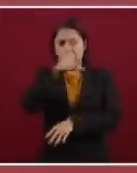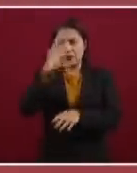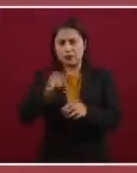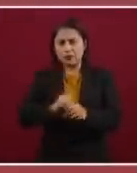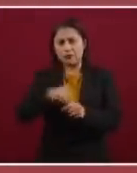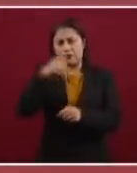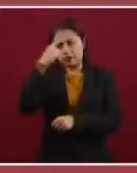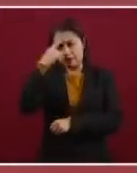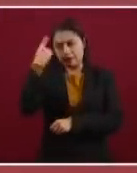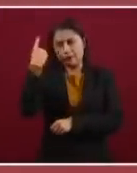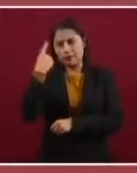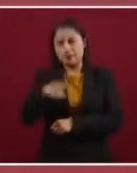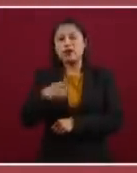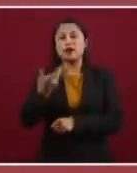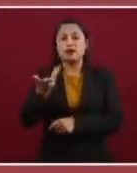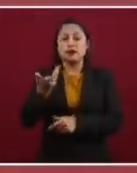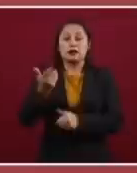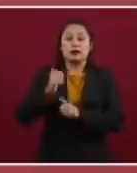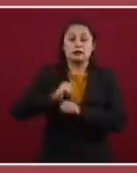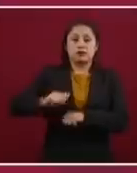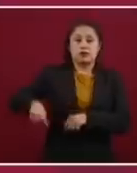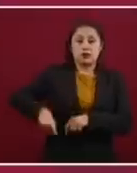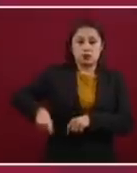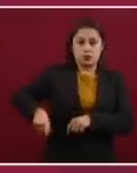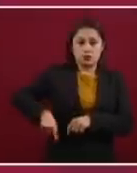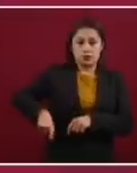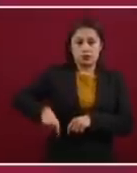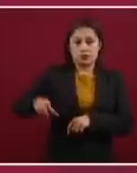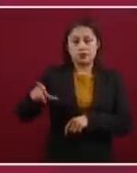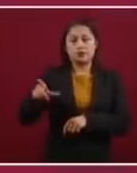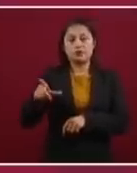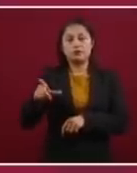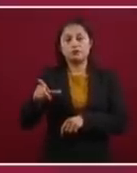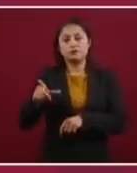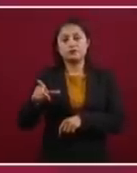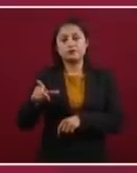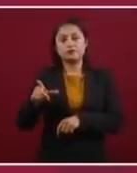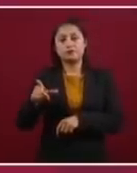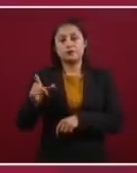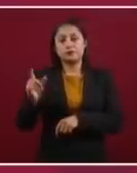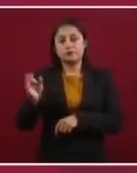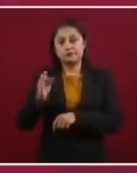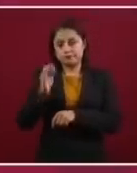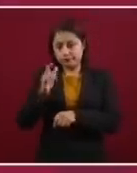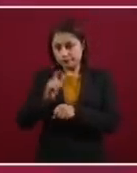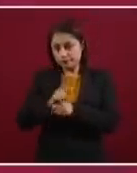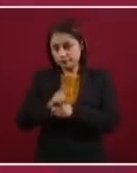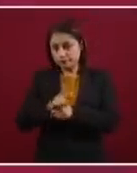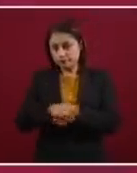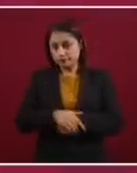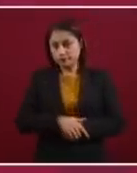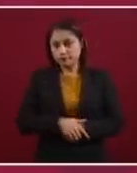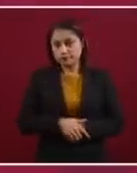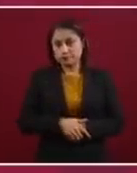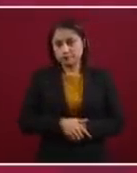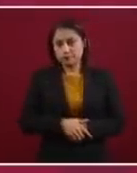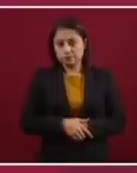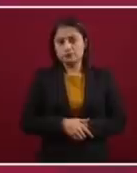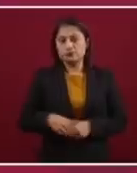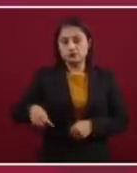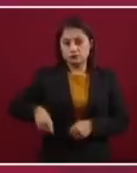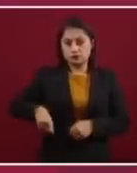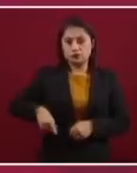publicidad del gobierno de la publicidad qué contrata el